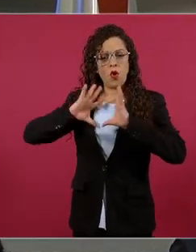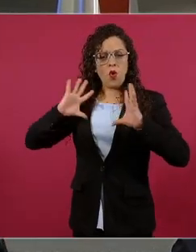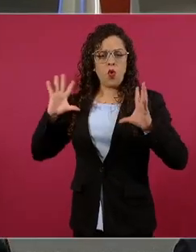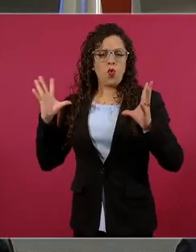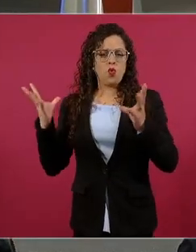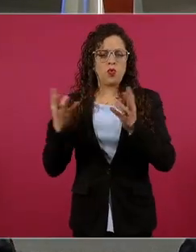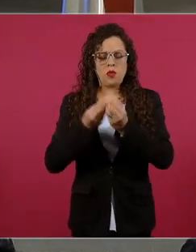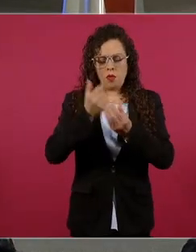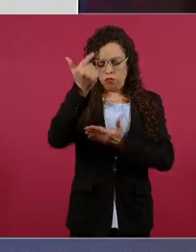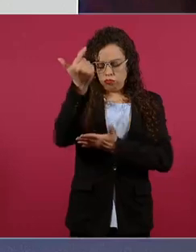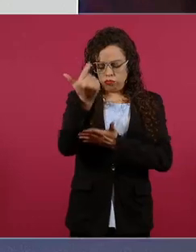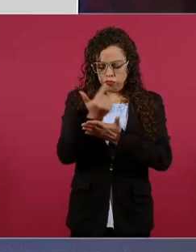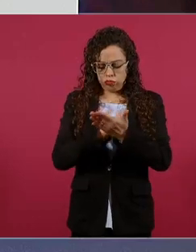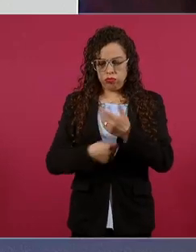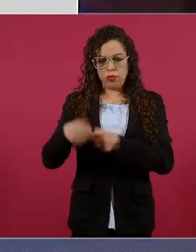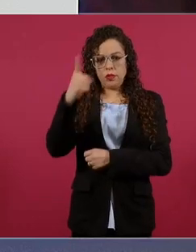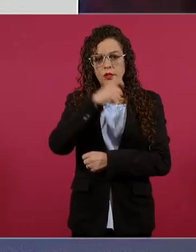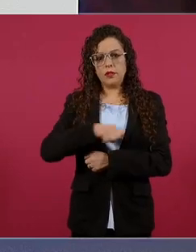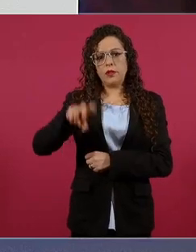casi